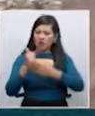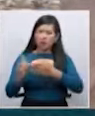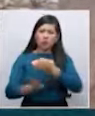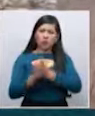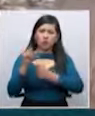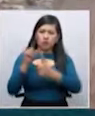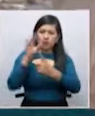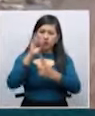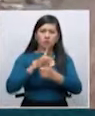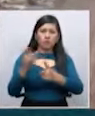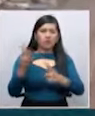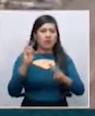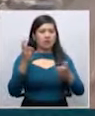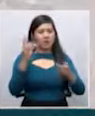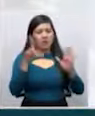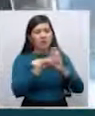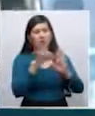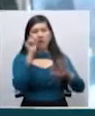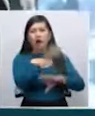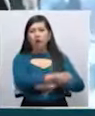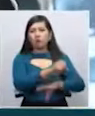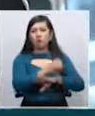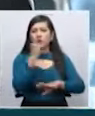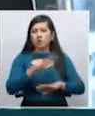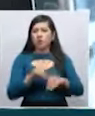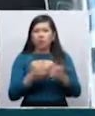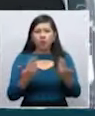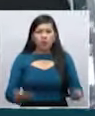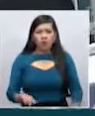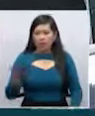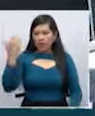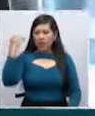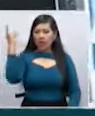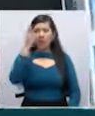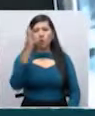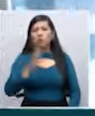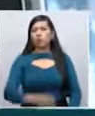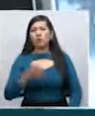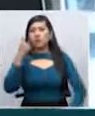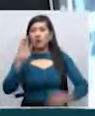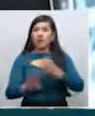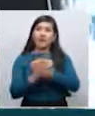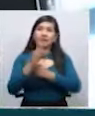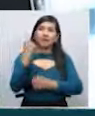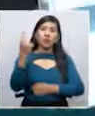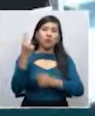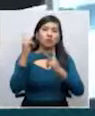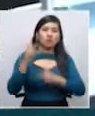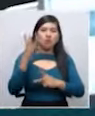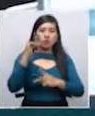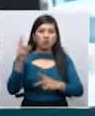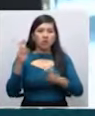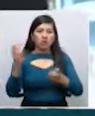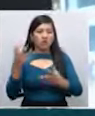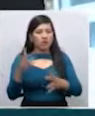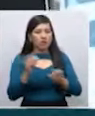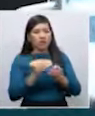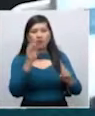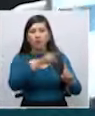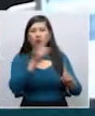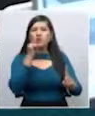por pedofilia y otros procesos. Nunca en la historia se ha visto un bloqueo por defender a una persona que está acusada por pedofilia,